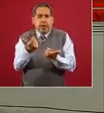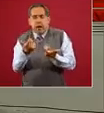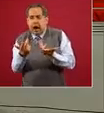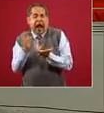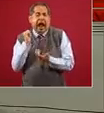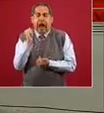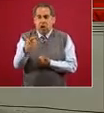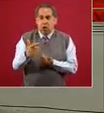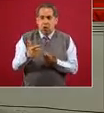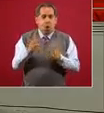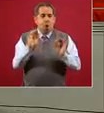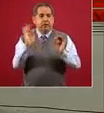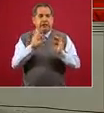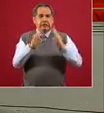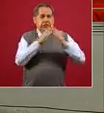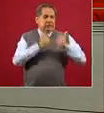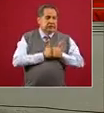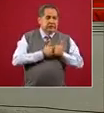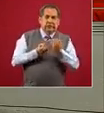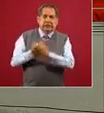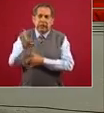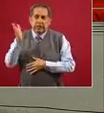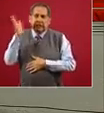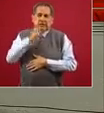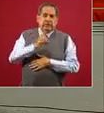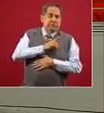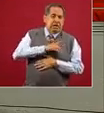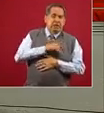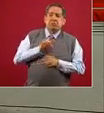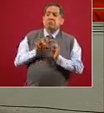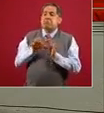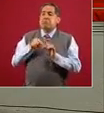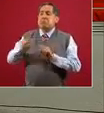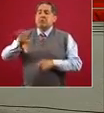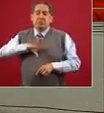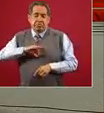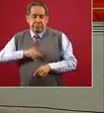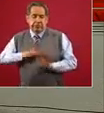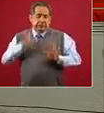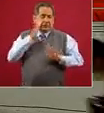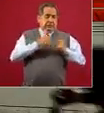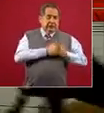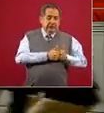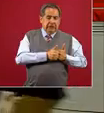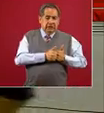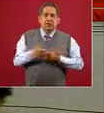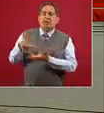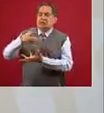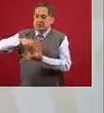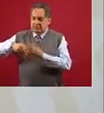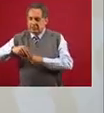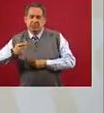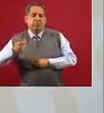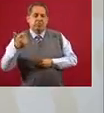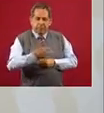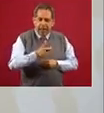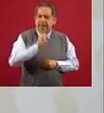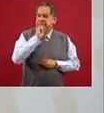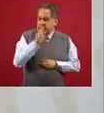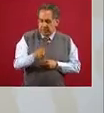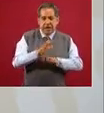tenían preocupación de salir a la calle a su cobro, tuvieron su restitución, y algunos